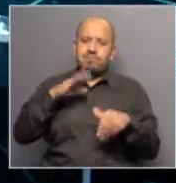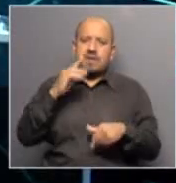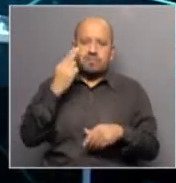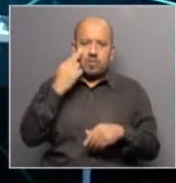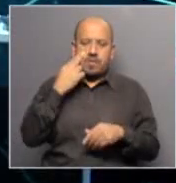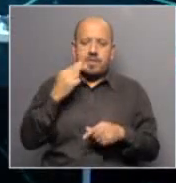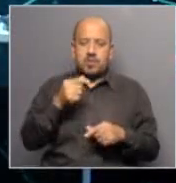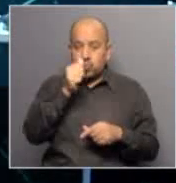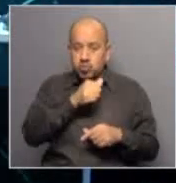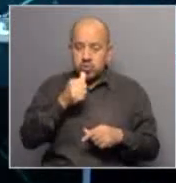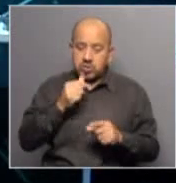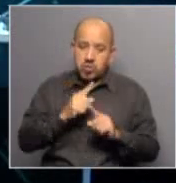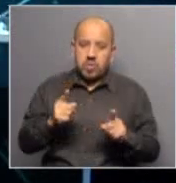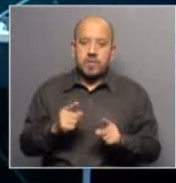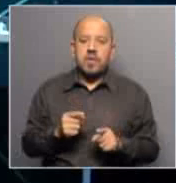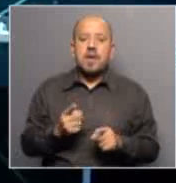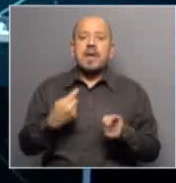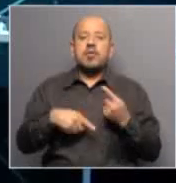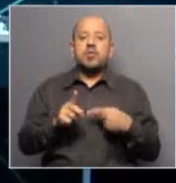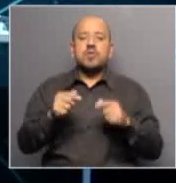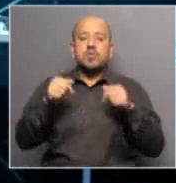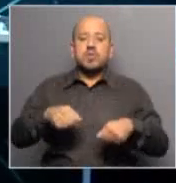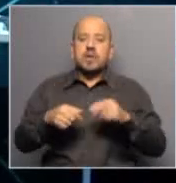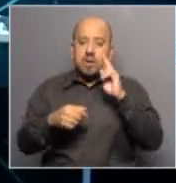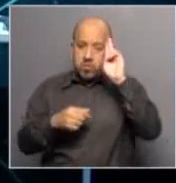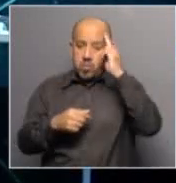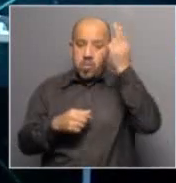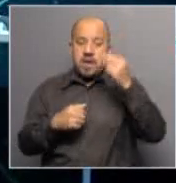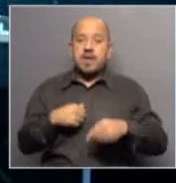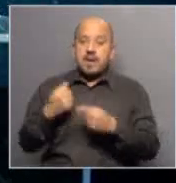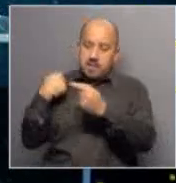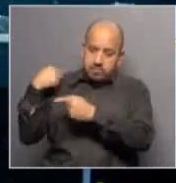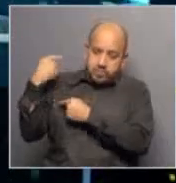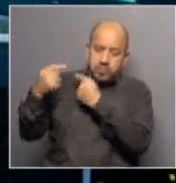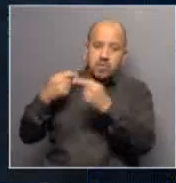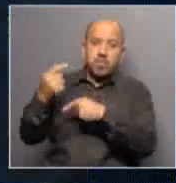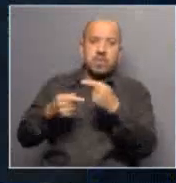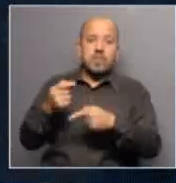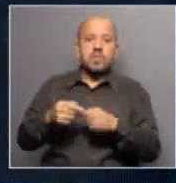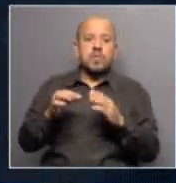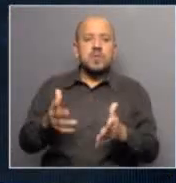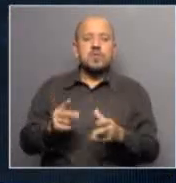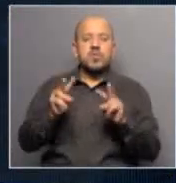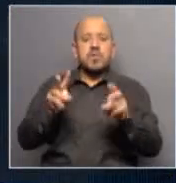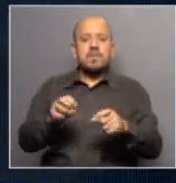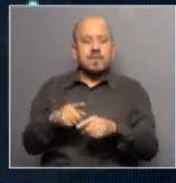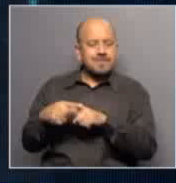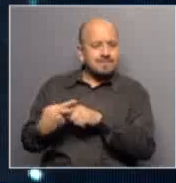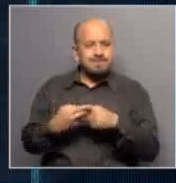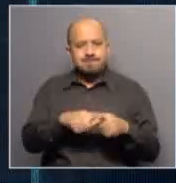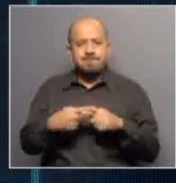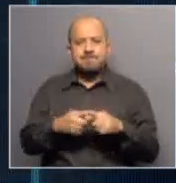Uruguay, nosotros tenemos una continuidad, una feliz continuidad en un tema que es tan polémico y